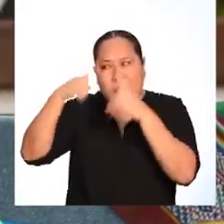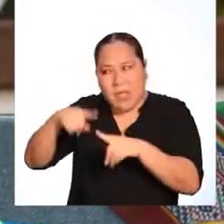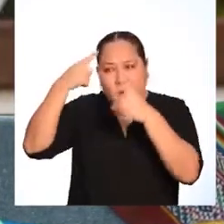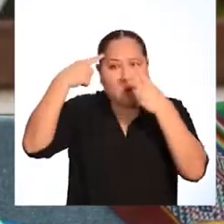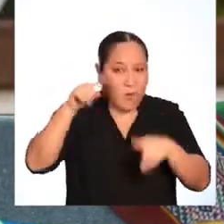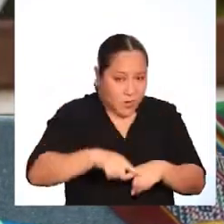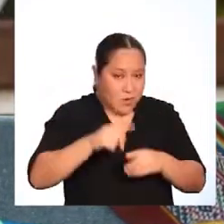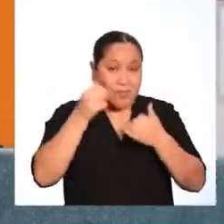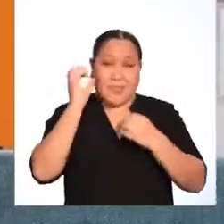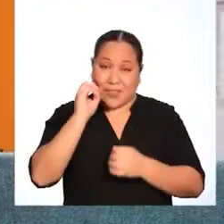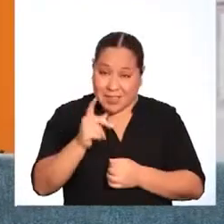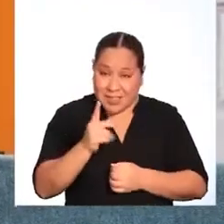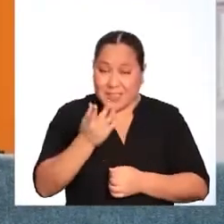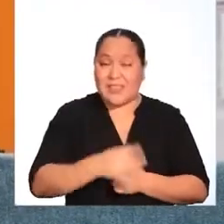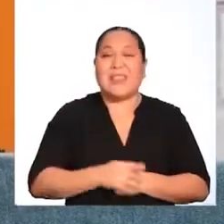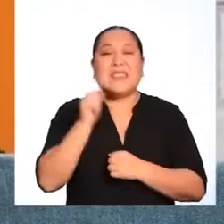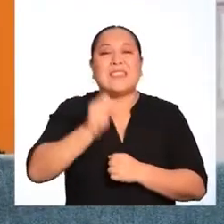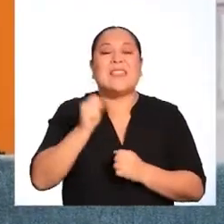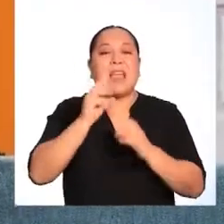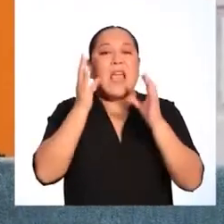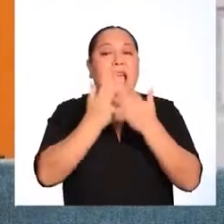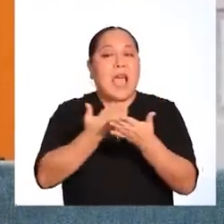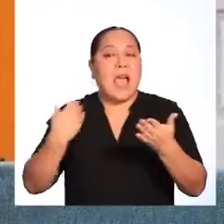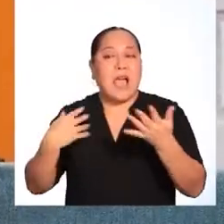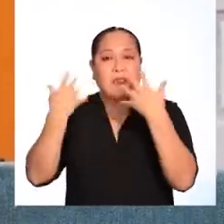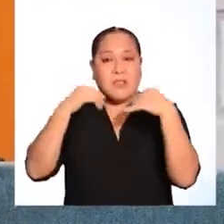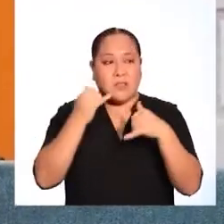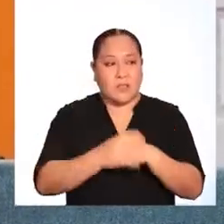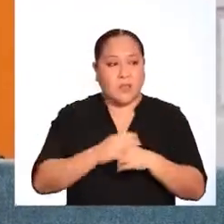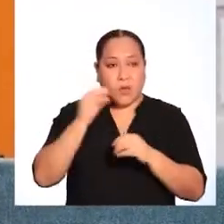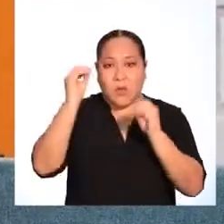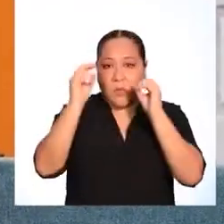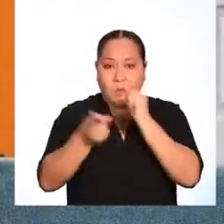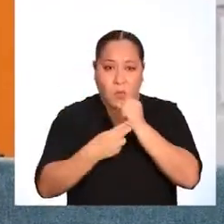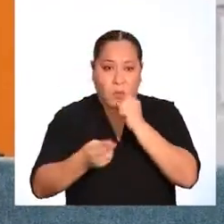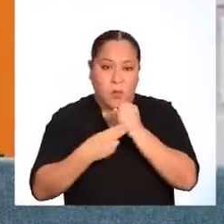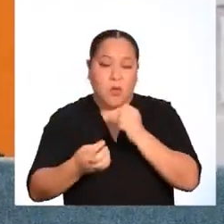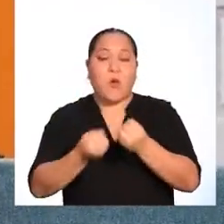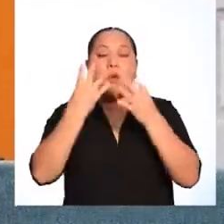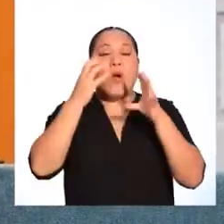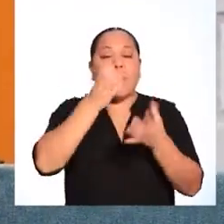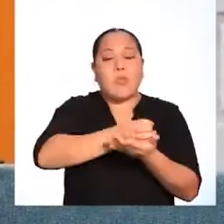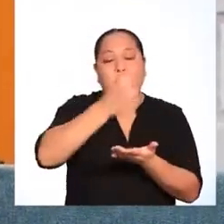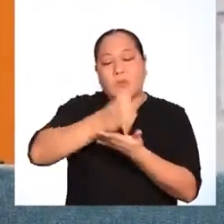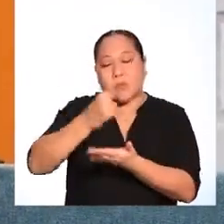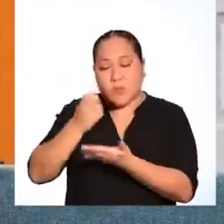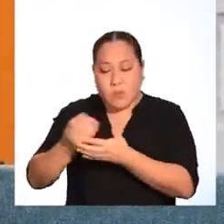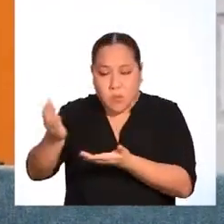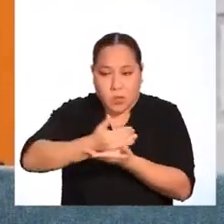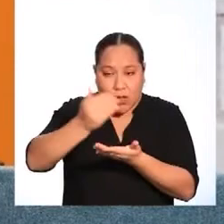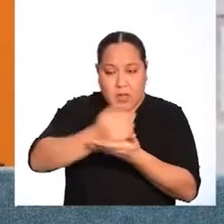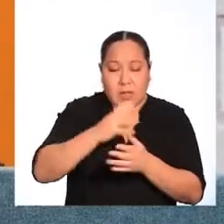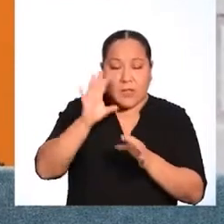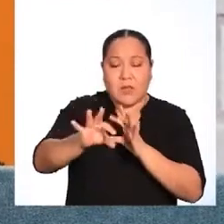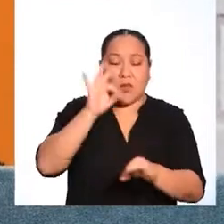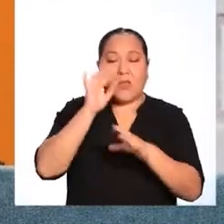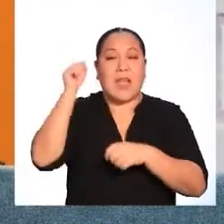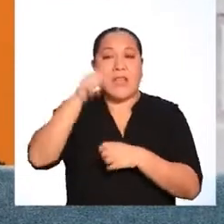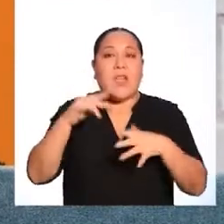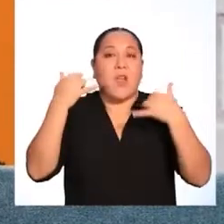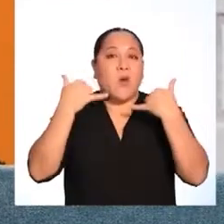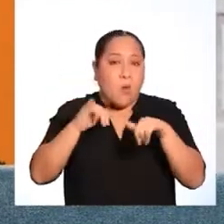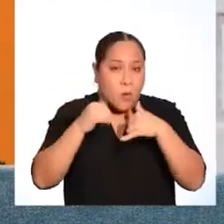es ponernos de acuerdo así es antes del juego se registró la cantidad de botellas que se consiguieron